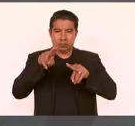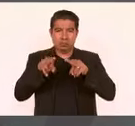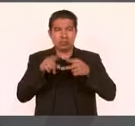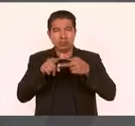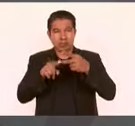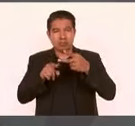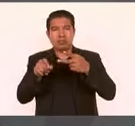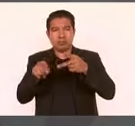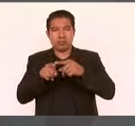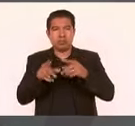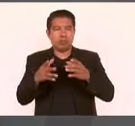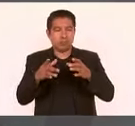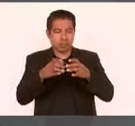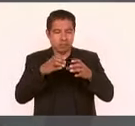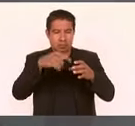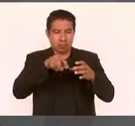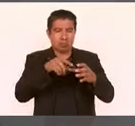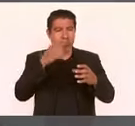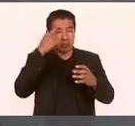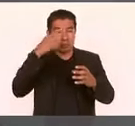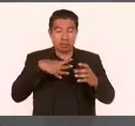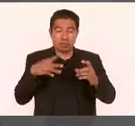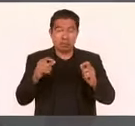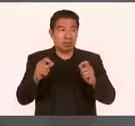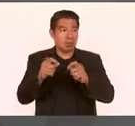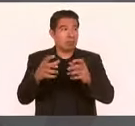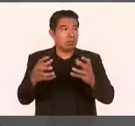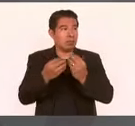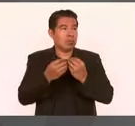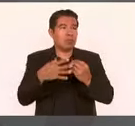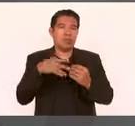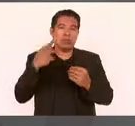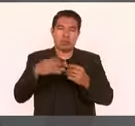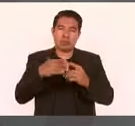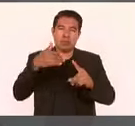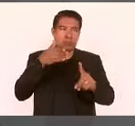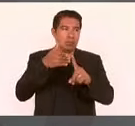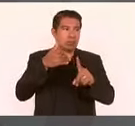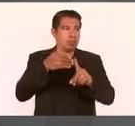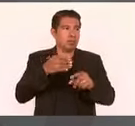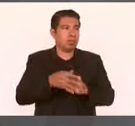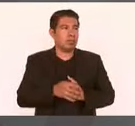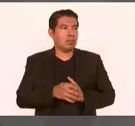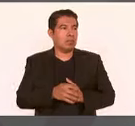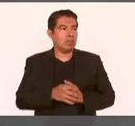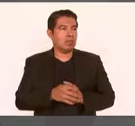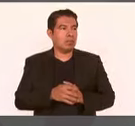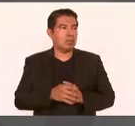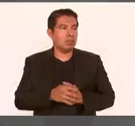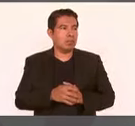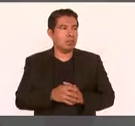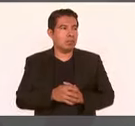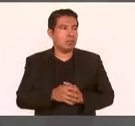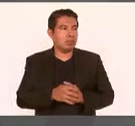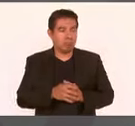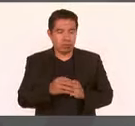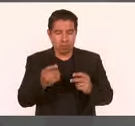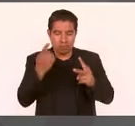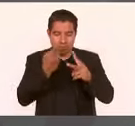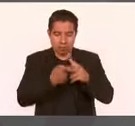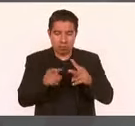y con la participación directa de las personas y comunidades afectadas. Desde un principio,